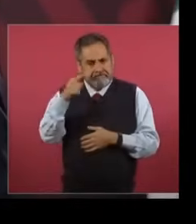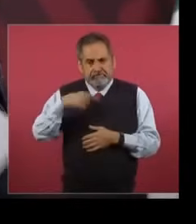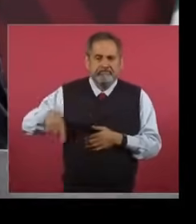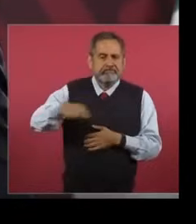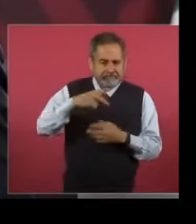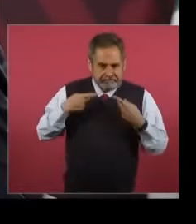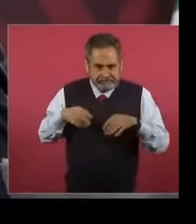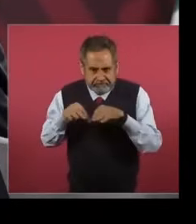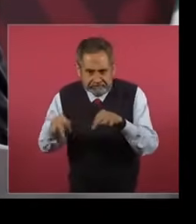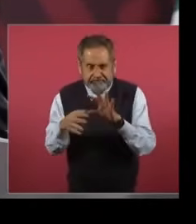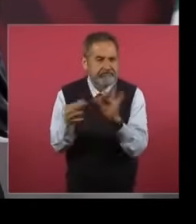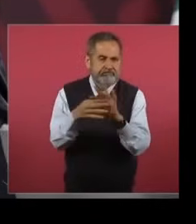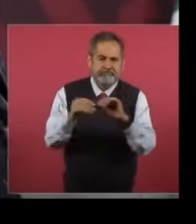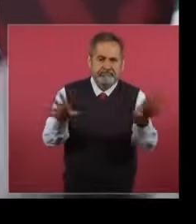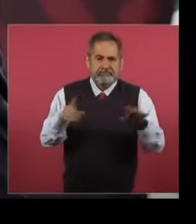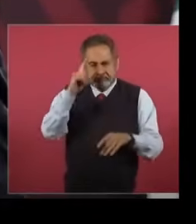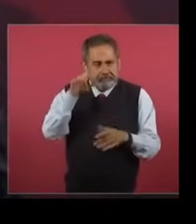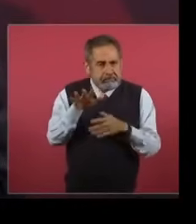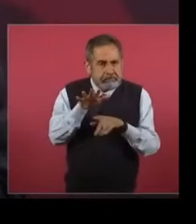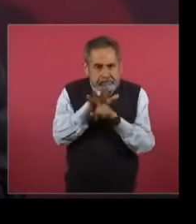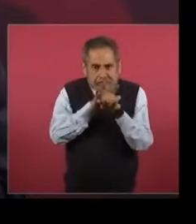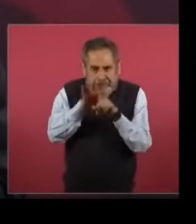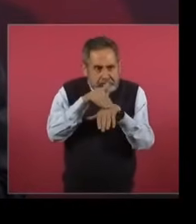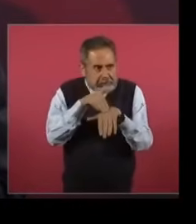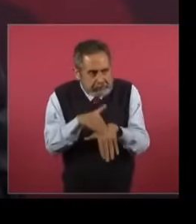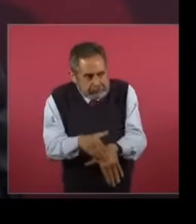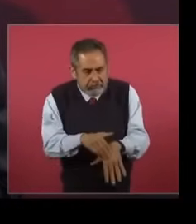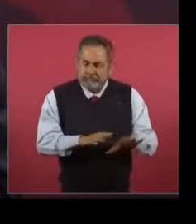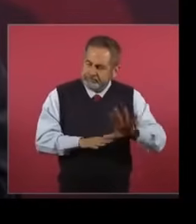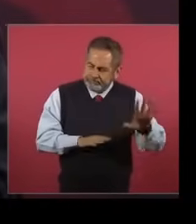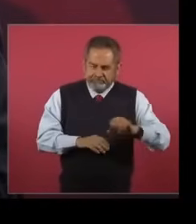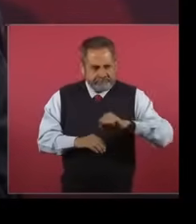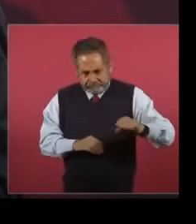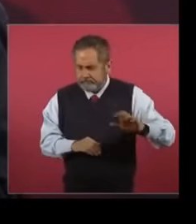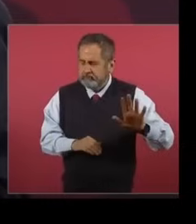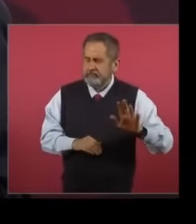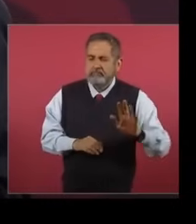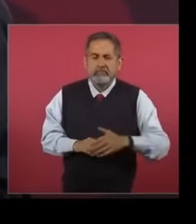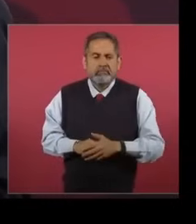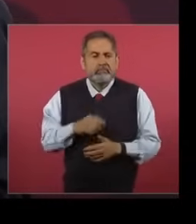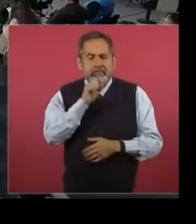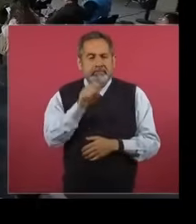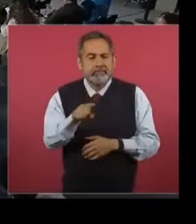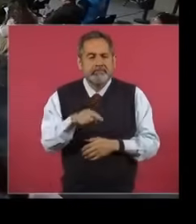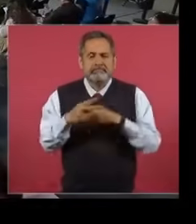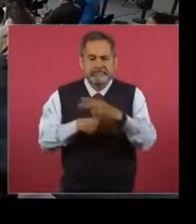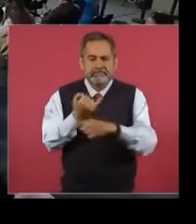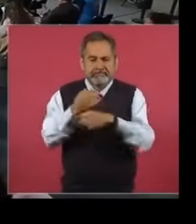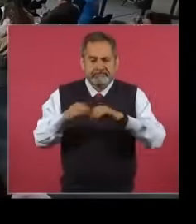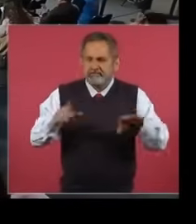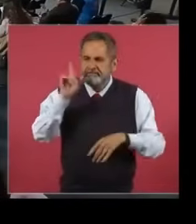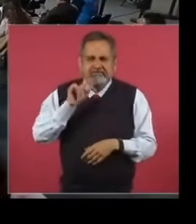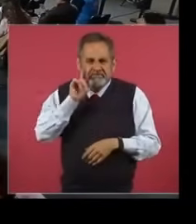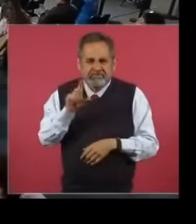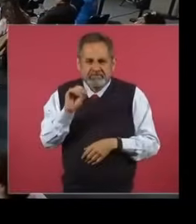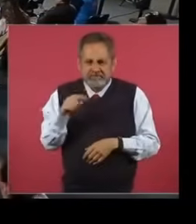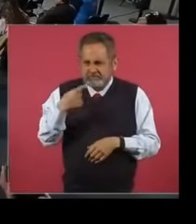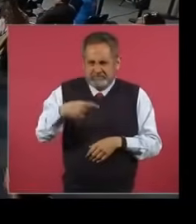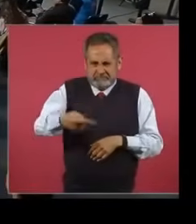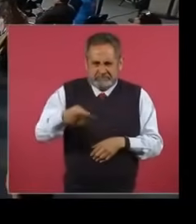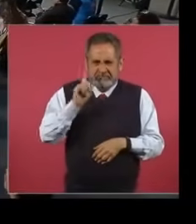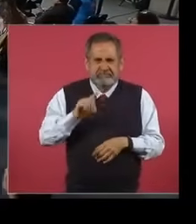trabajadores se dejen manipular y vamos a informar a ver si mañana o